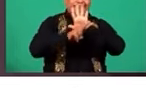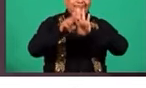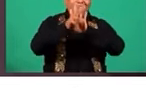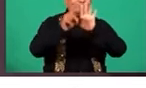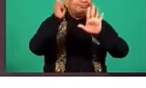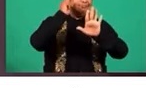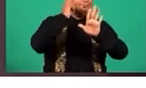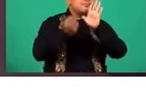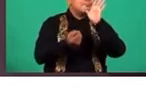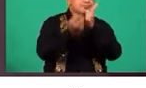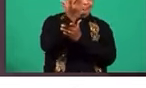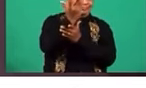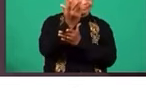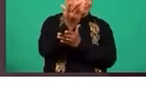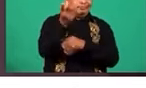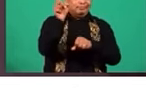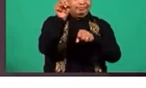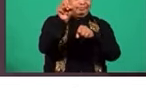el juez,